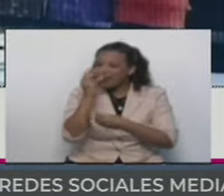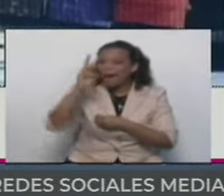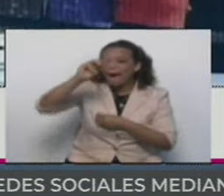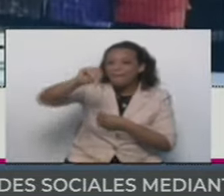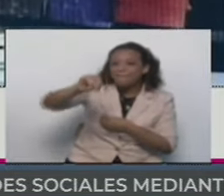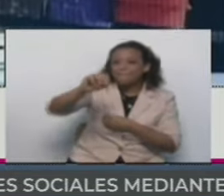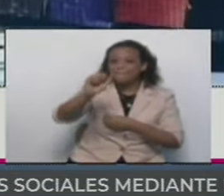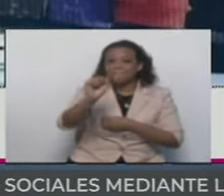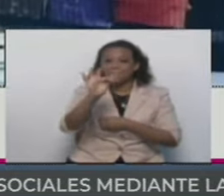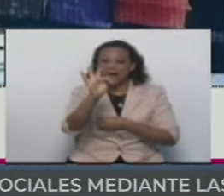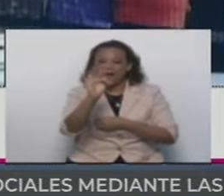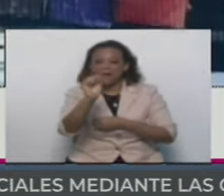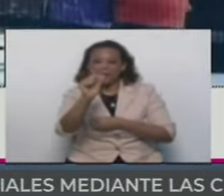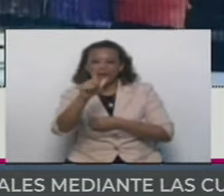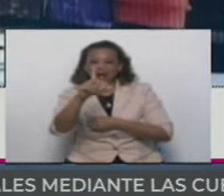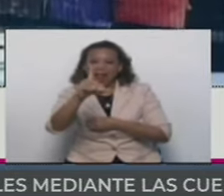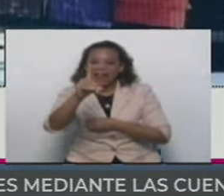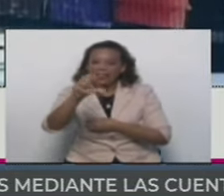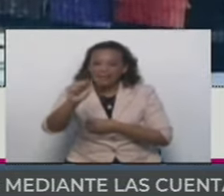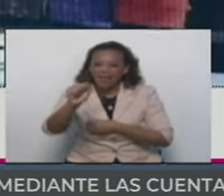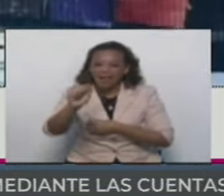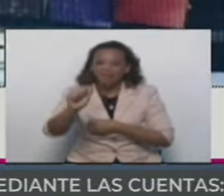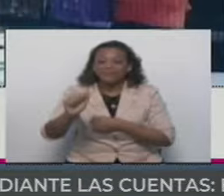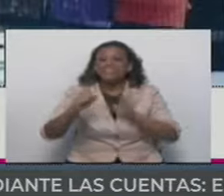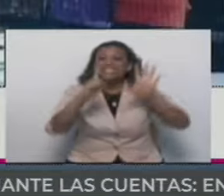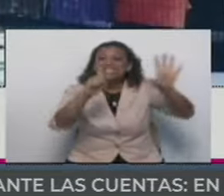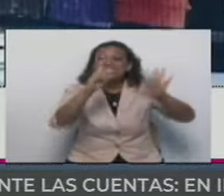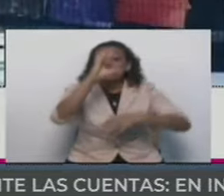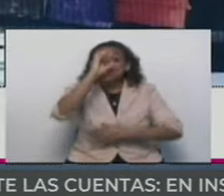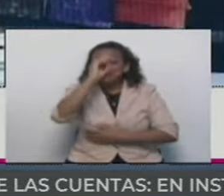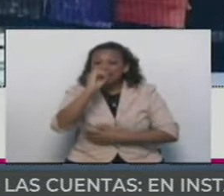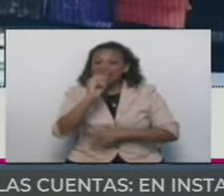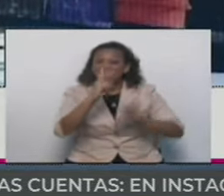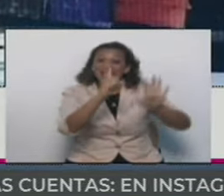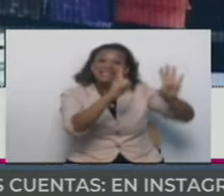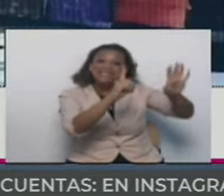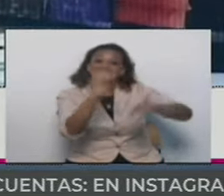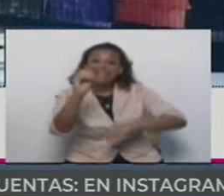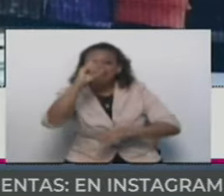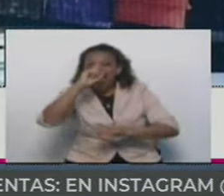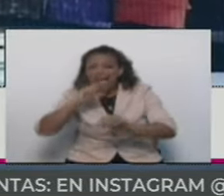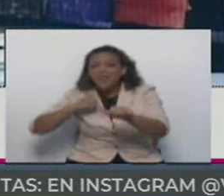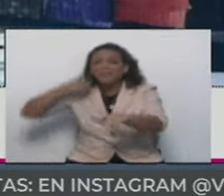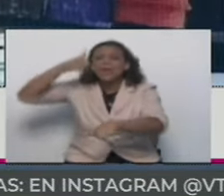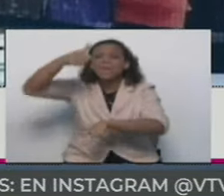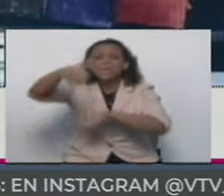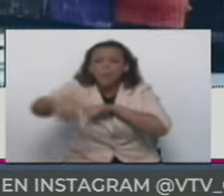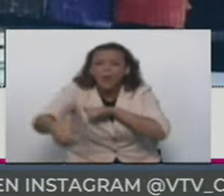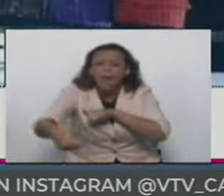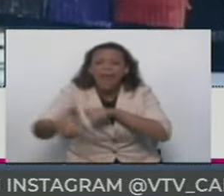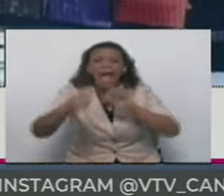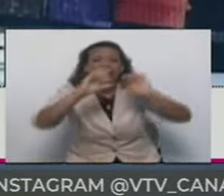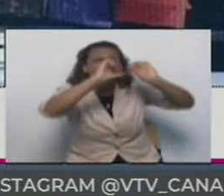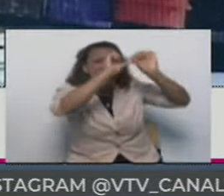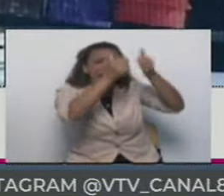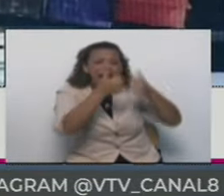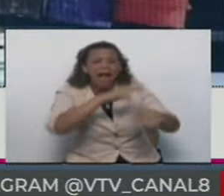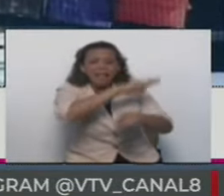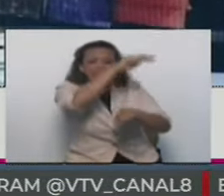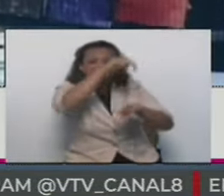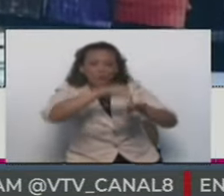60 años después, está con el mismo ímpetu. Y la Galería Arte